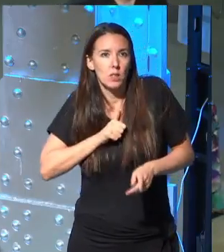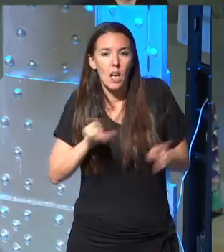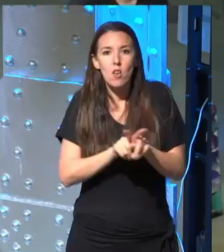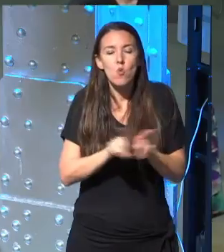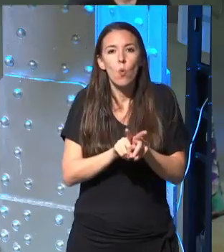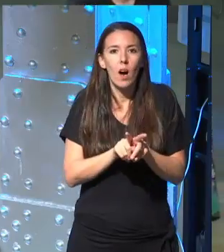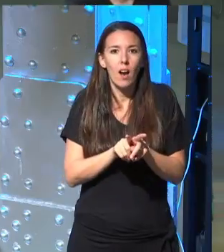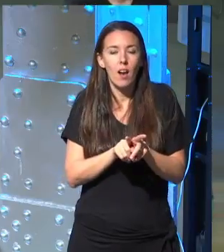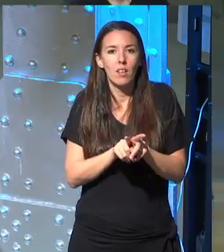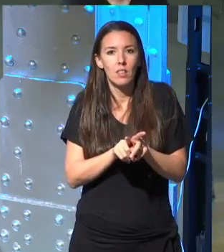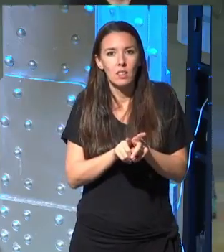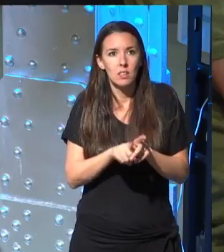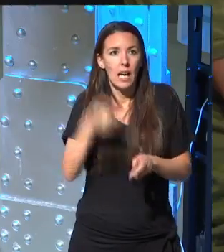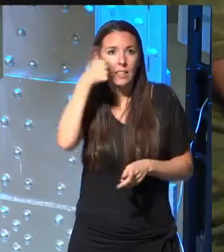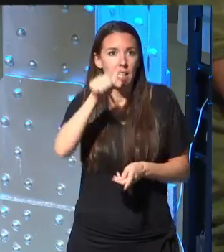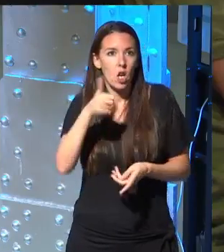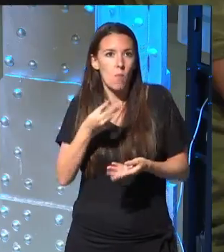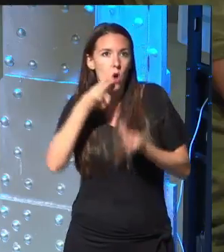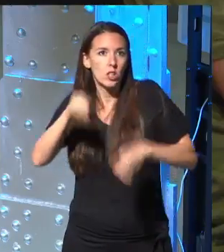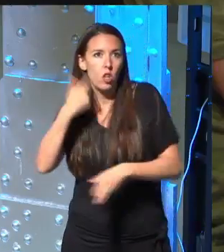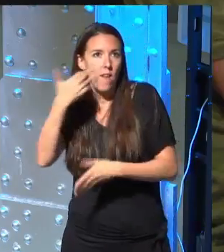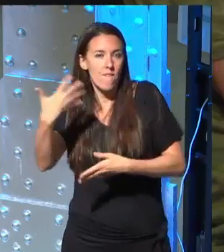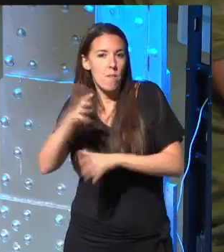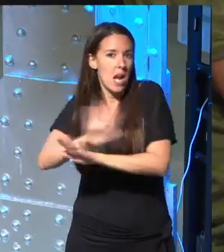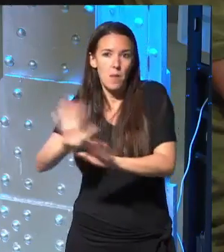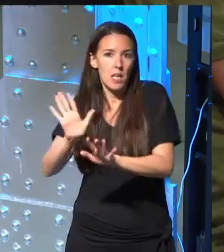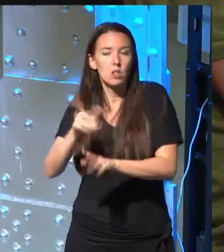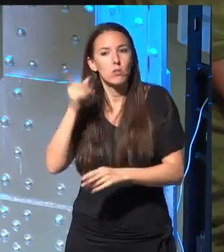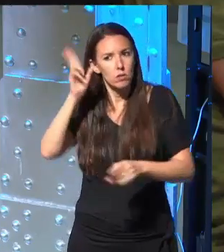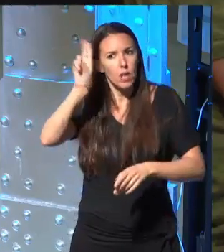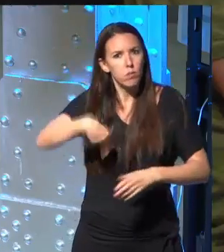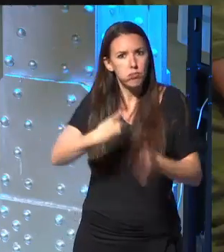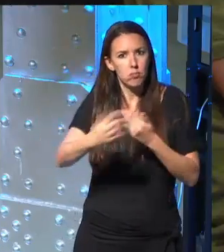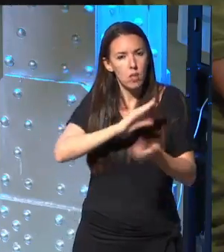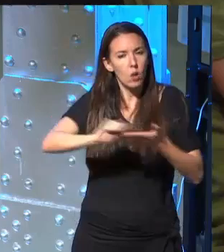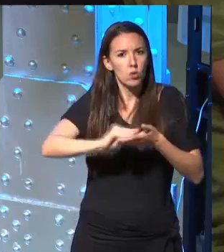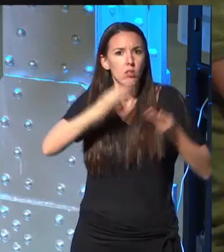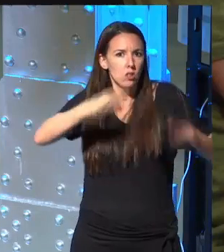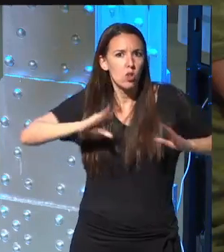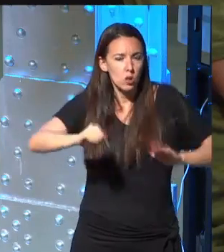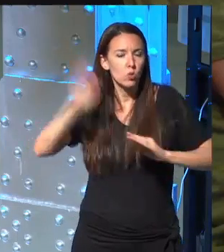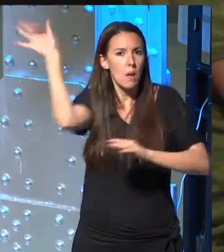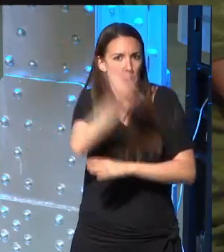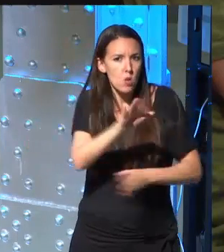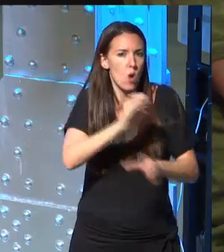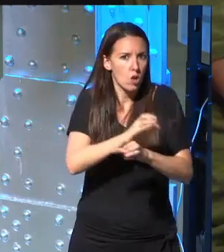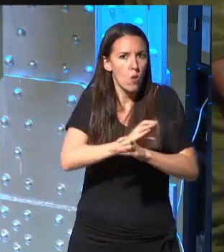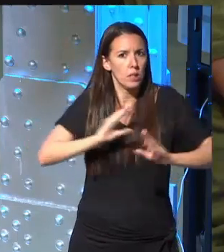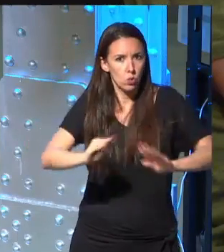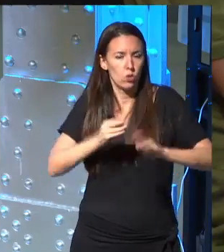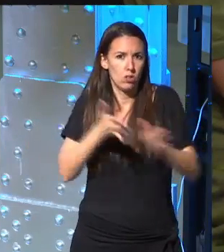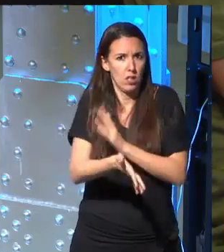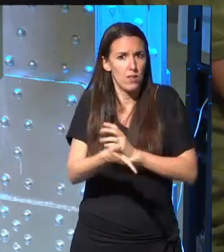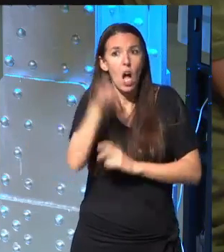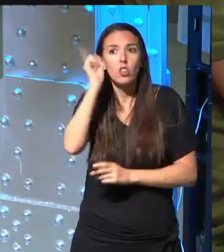digamos, en ese chico que hizo el hilo, sino que eres un autor y que tienes tus historias y tus películas y tus cómics y eres